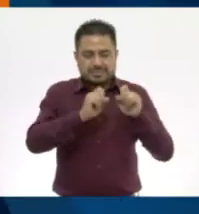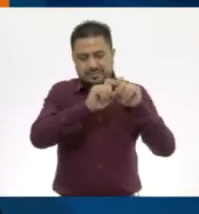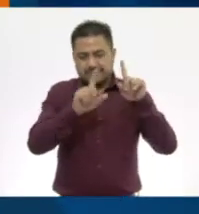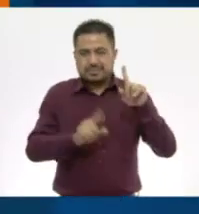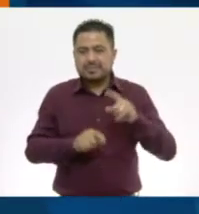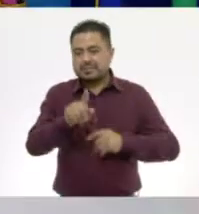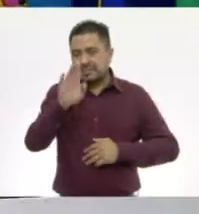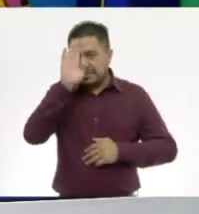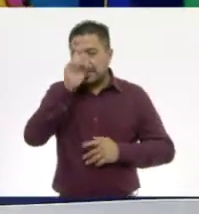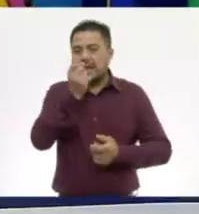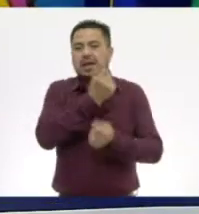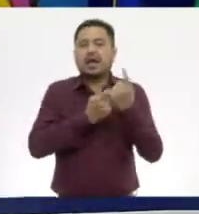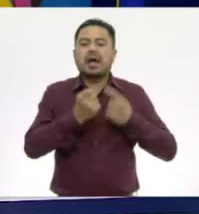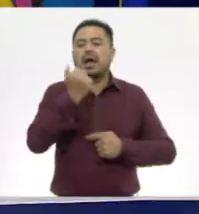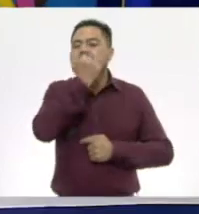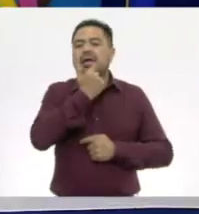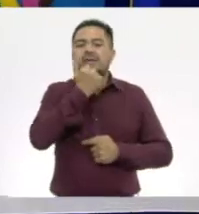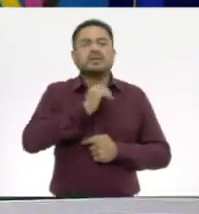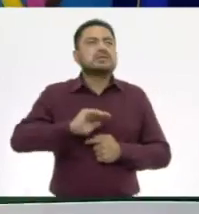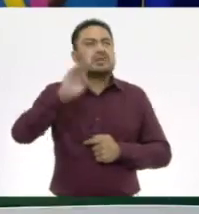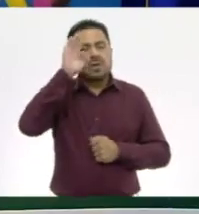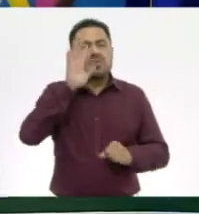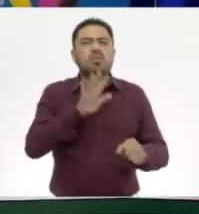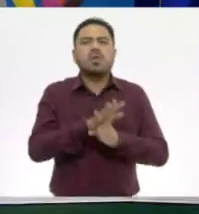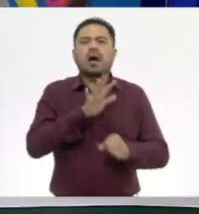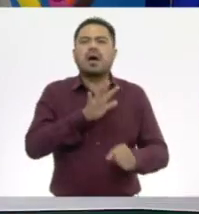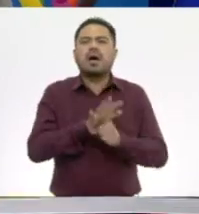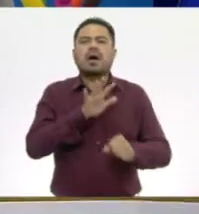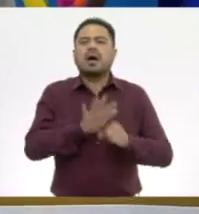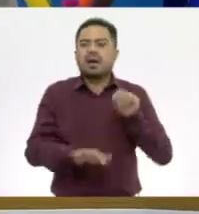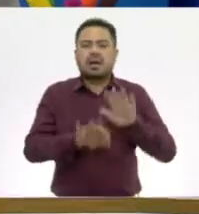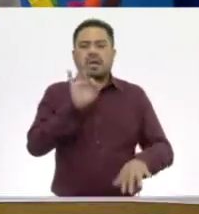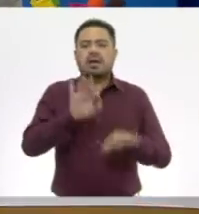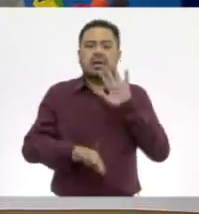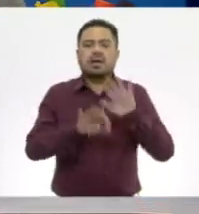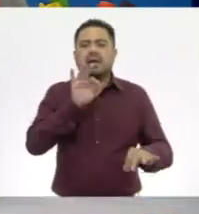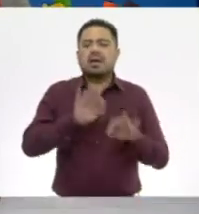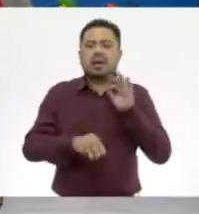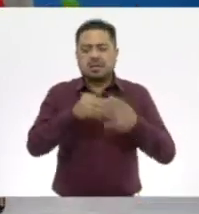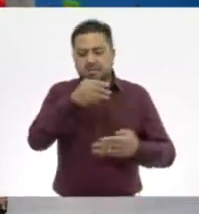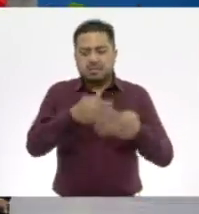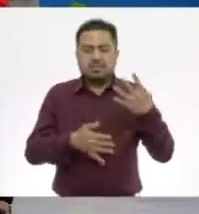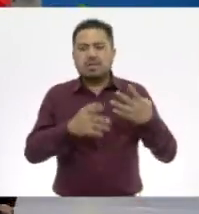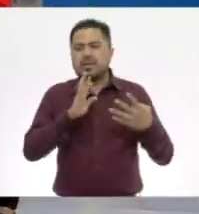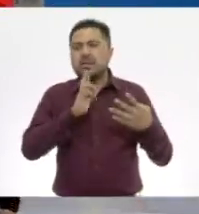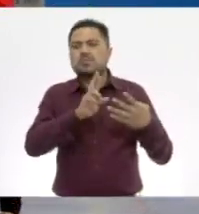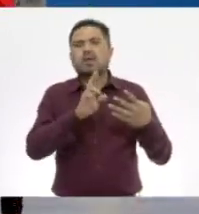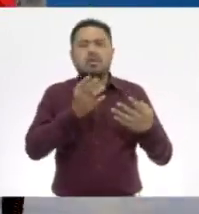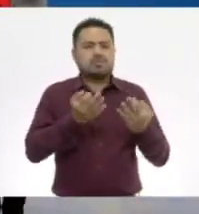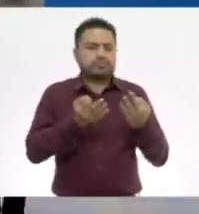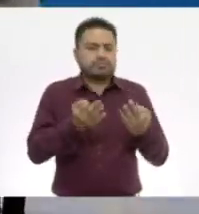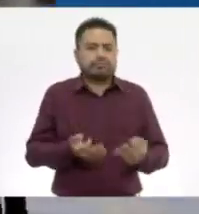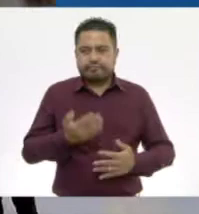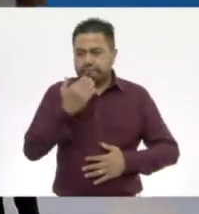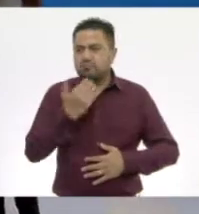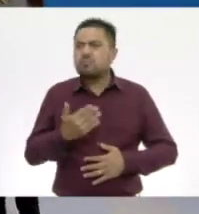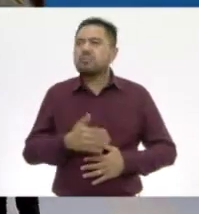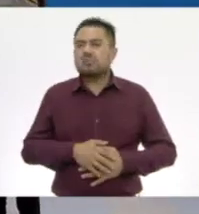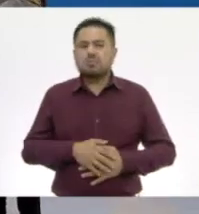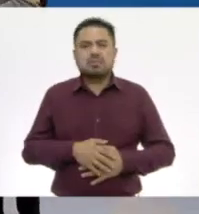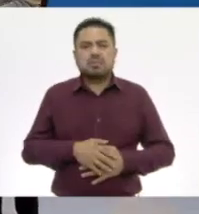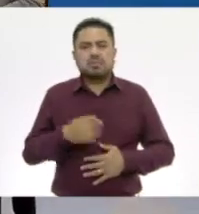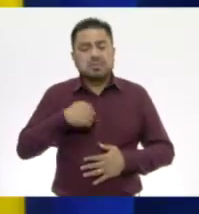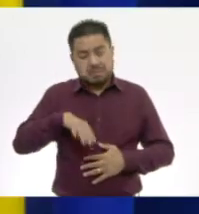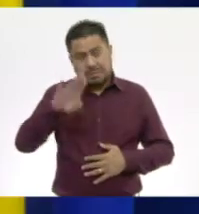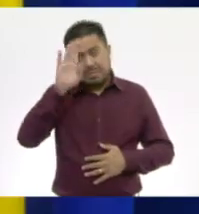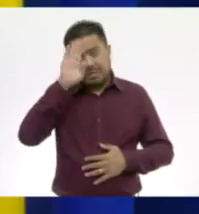Piensen, y alumnos en casa también, piensen cuál puede ser la opción que nos da la respuesta correcta. El inciso